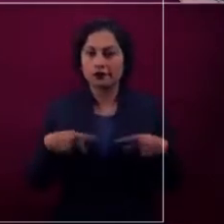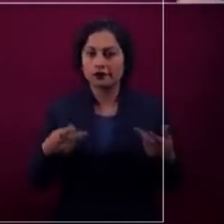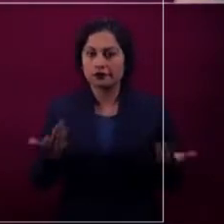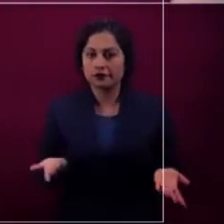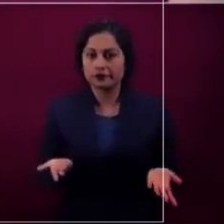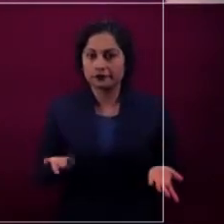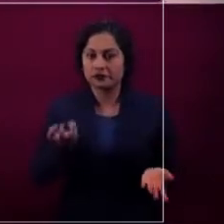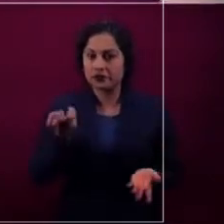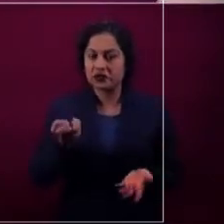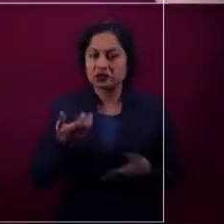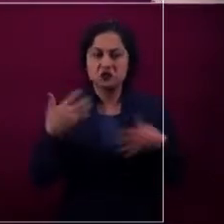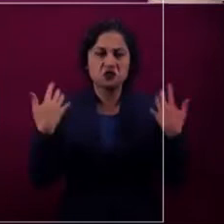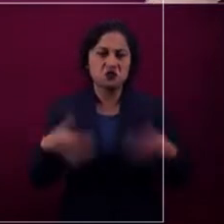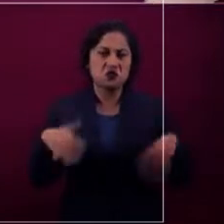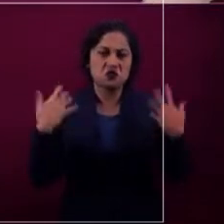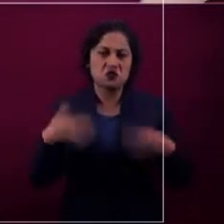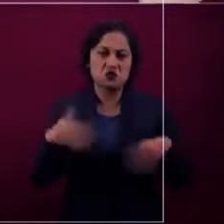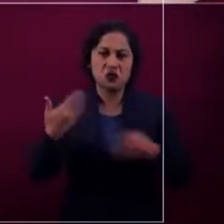más que nunca,